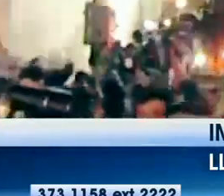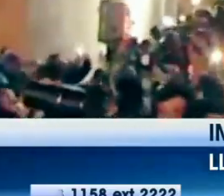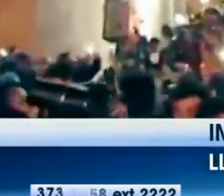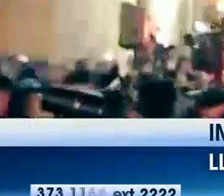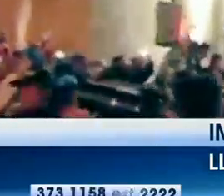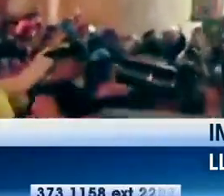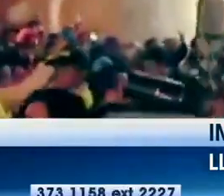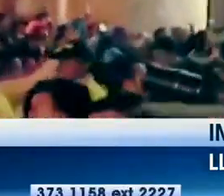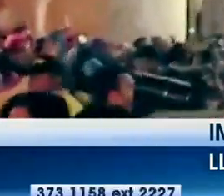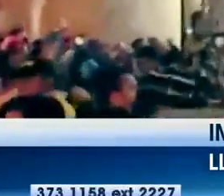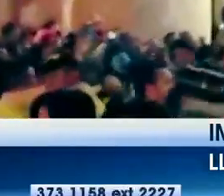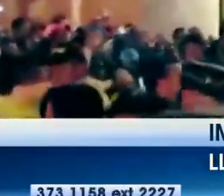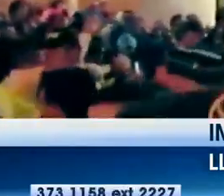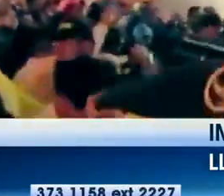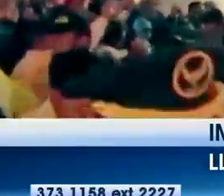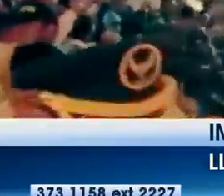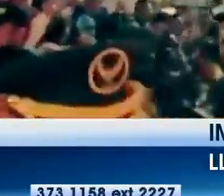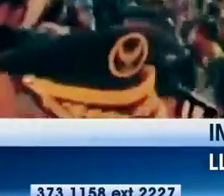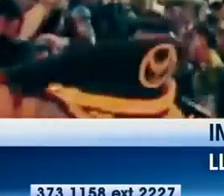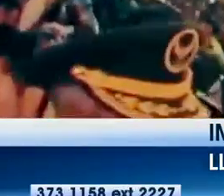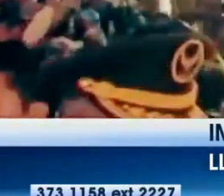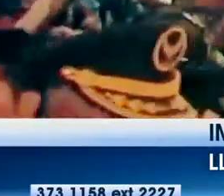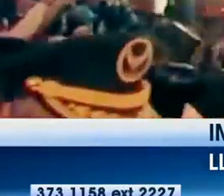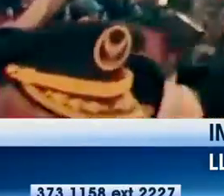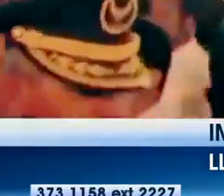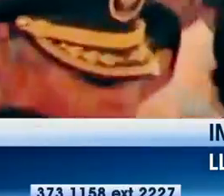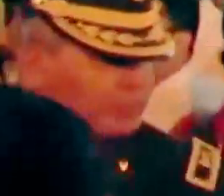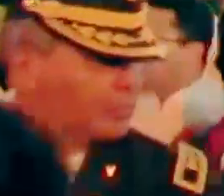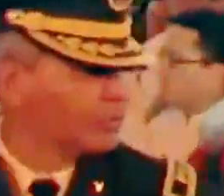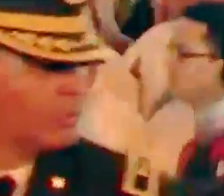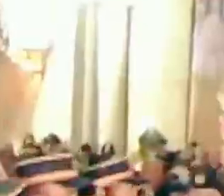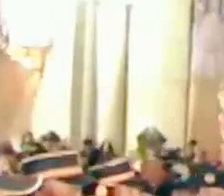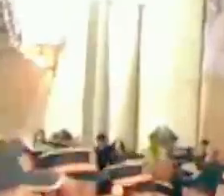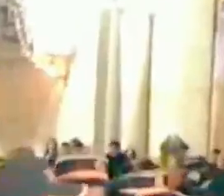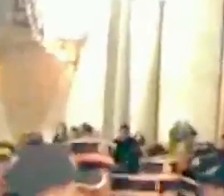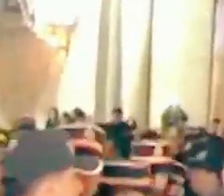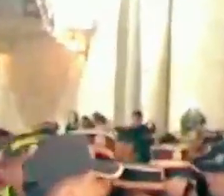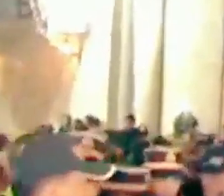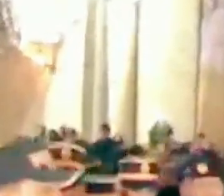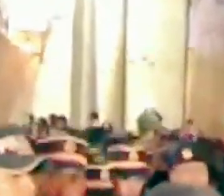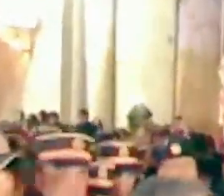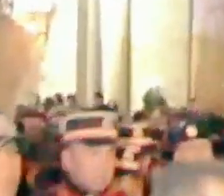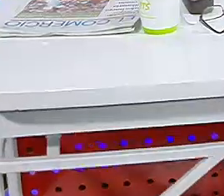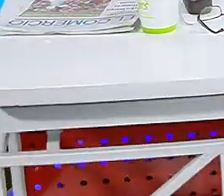En Loja, informó Marcela Constante.